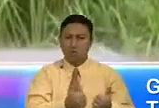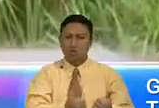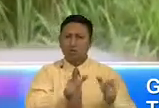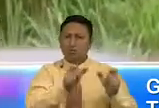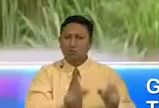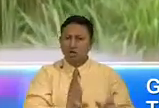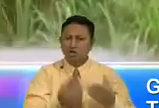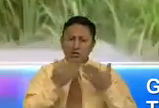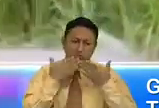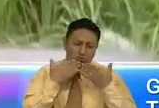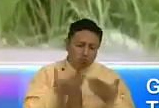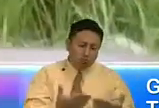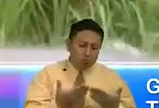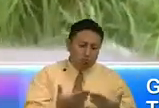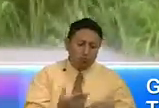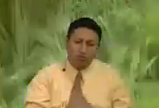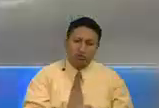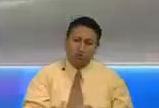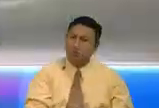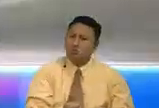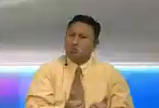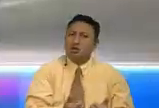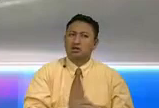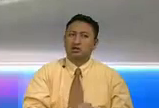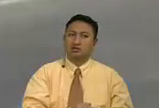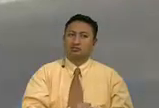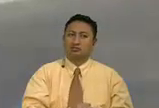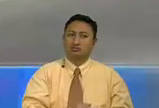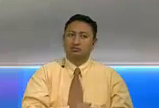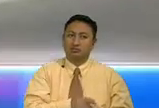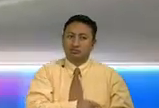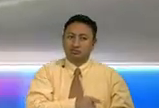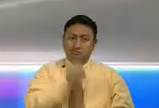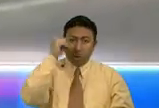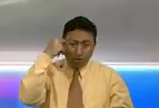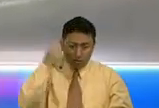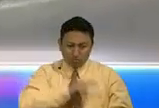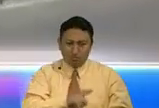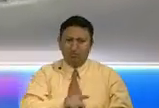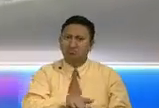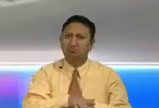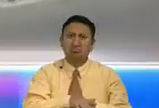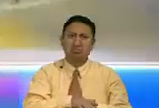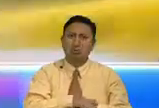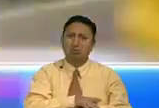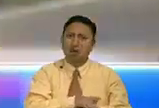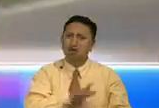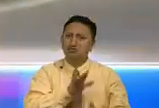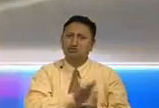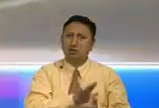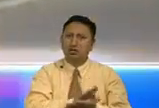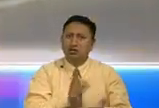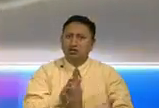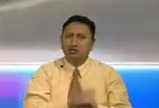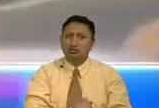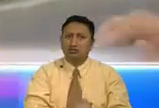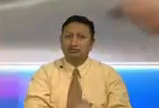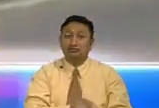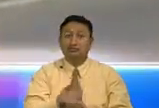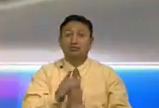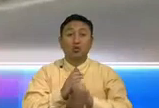no una gran persona. Pero si él no es ni loco para manejar, él le gusta andar despacio, muchacho bien tranquilo. La Loja lo